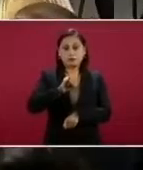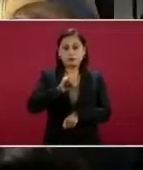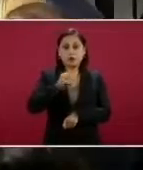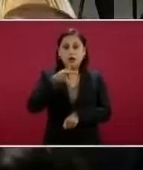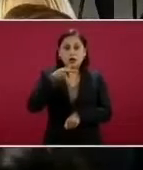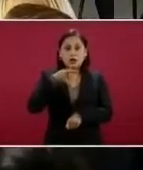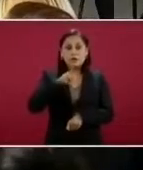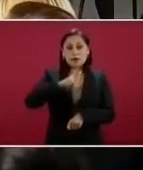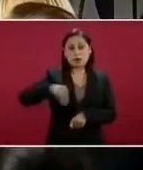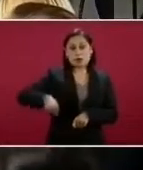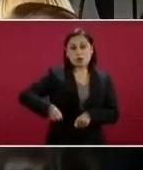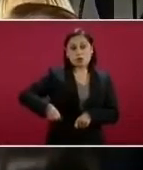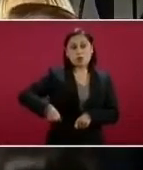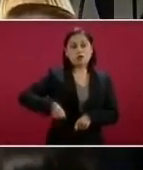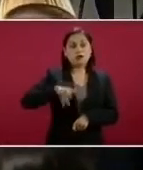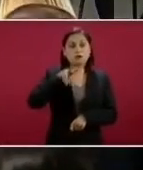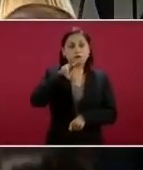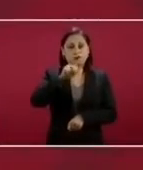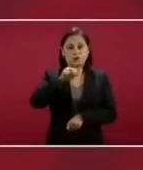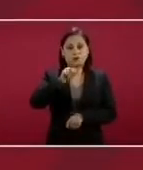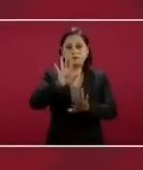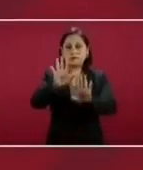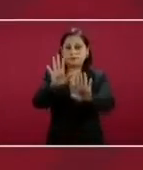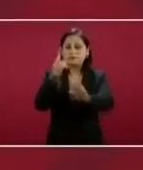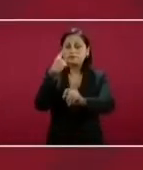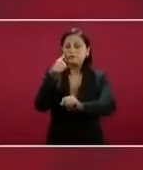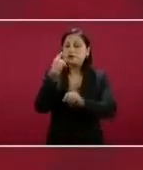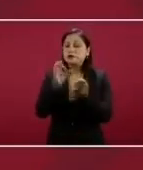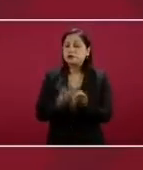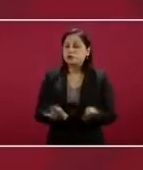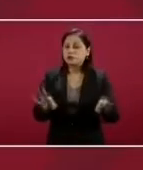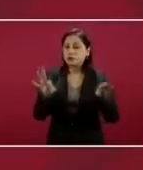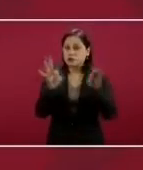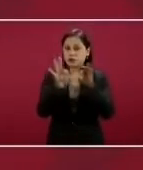En segundo lugar, señor presidente. Esto sí es muy importante. Ajá.